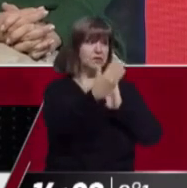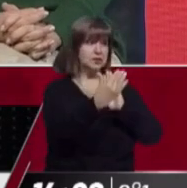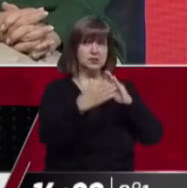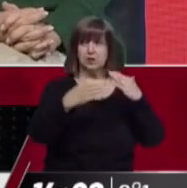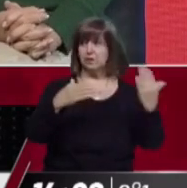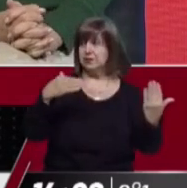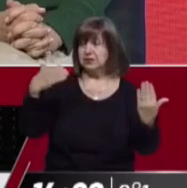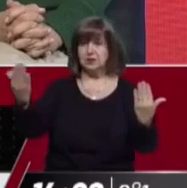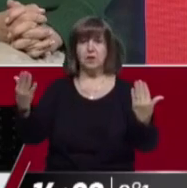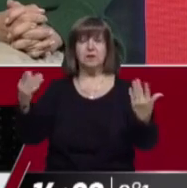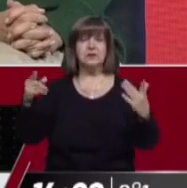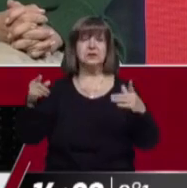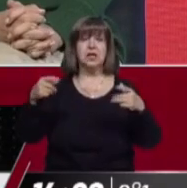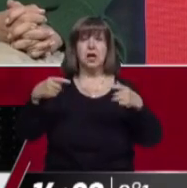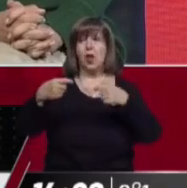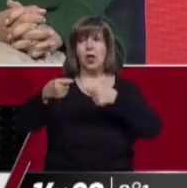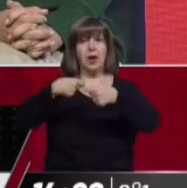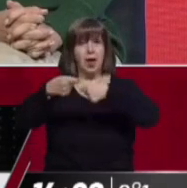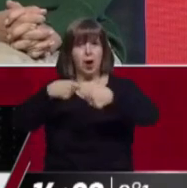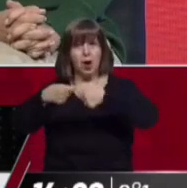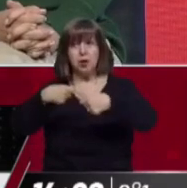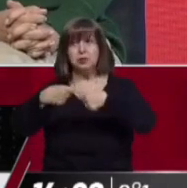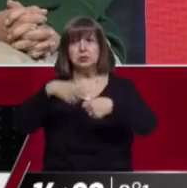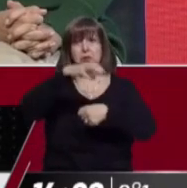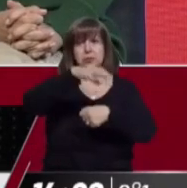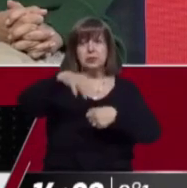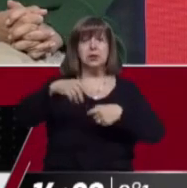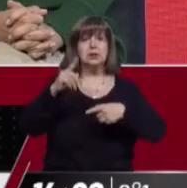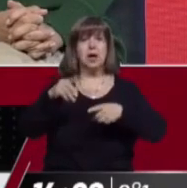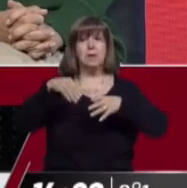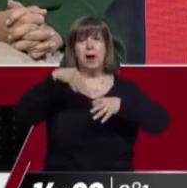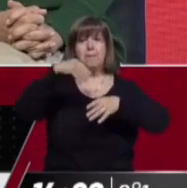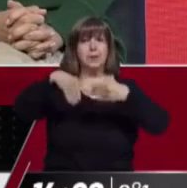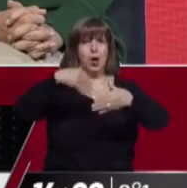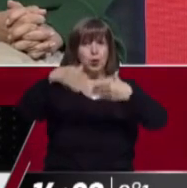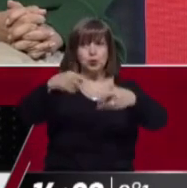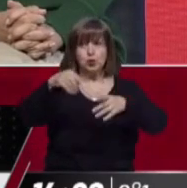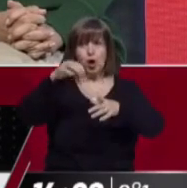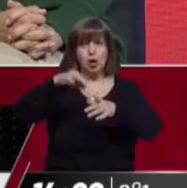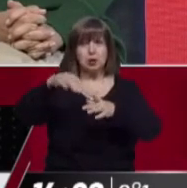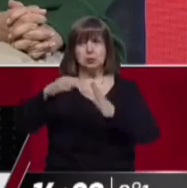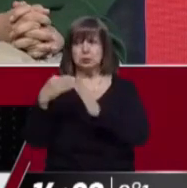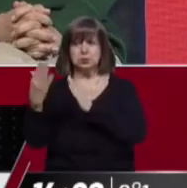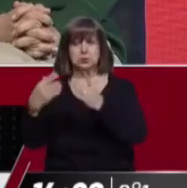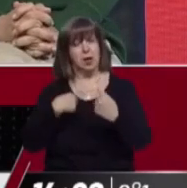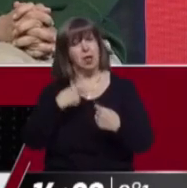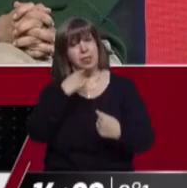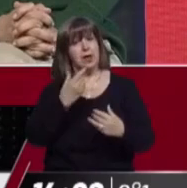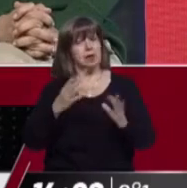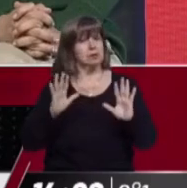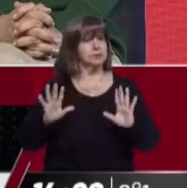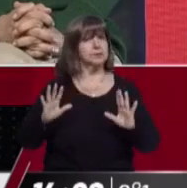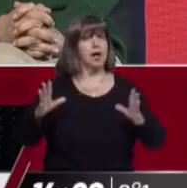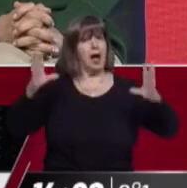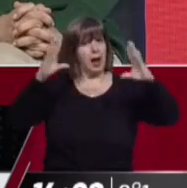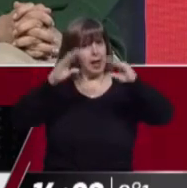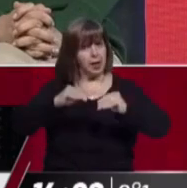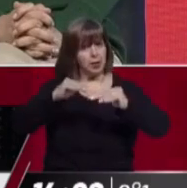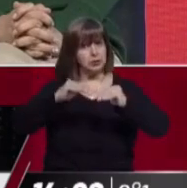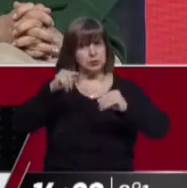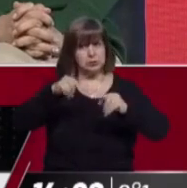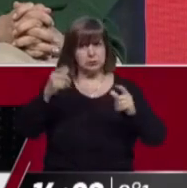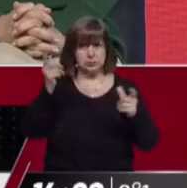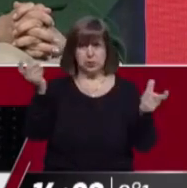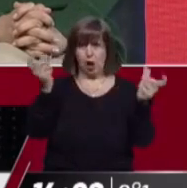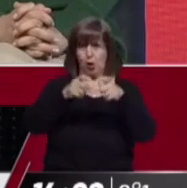tanto comerciantes como también productores y vecinos en general, tomaron las riendas. Anoche se reunieron